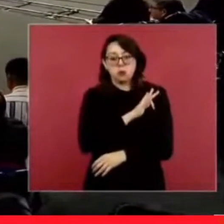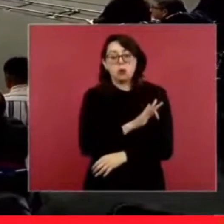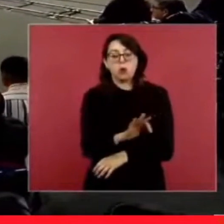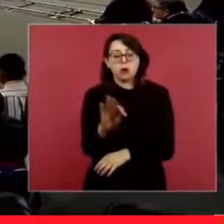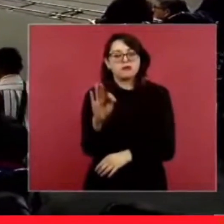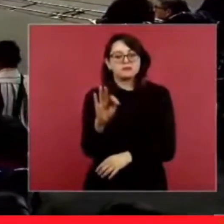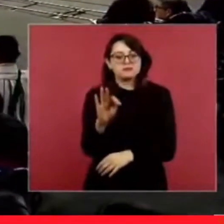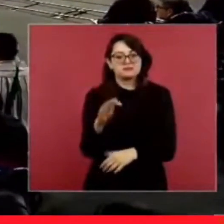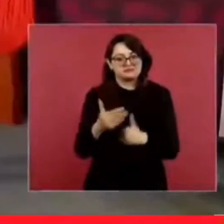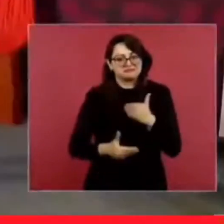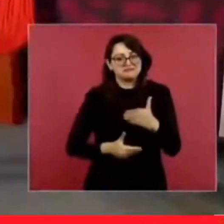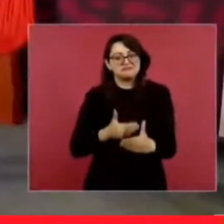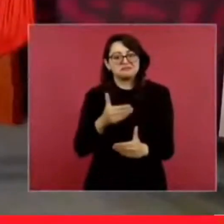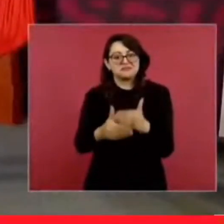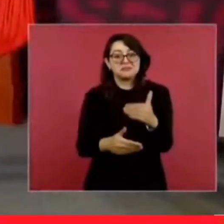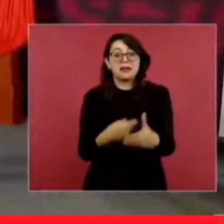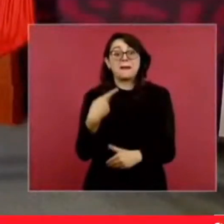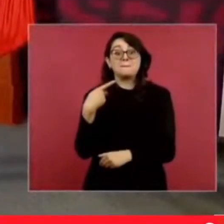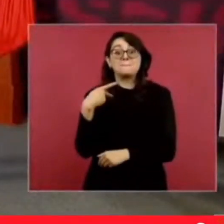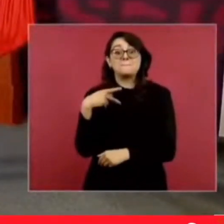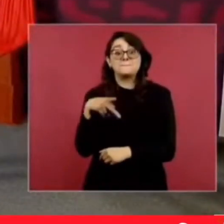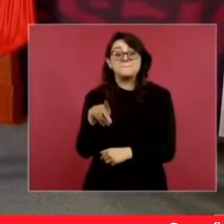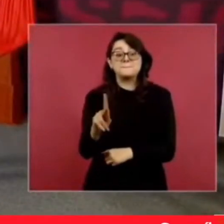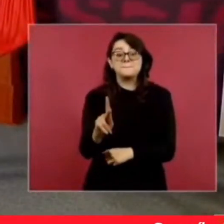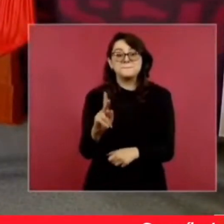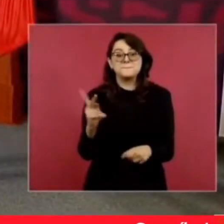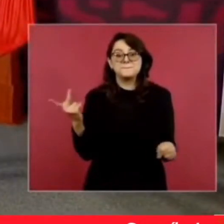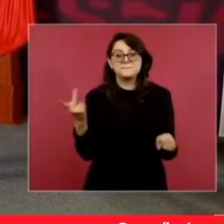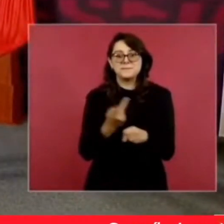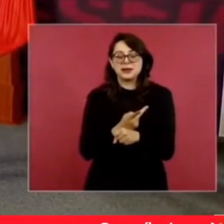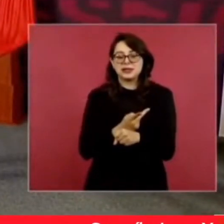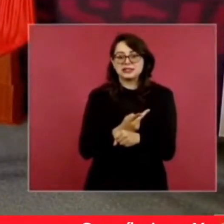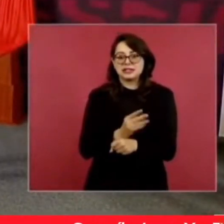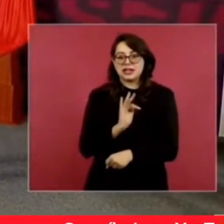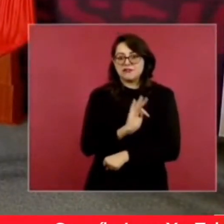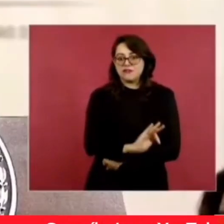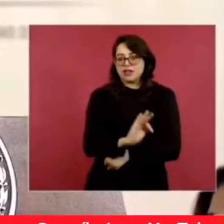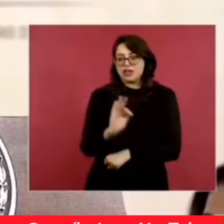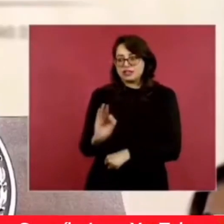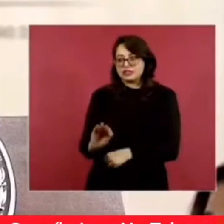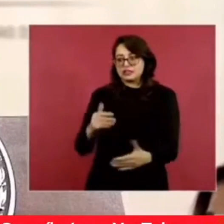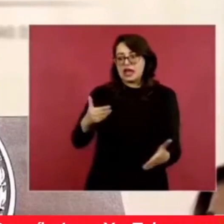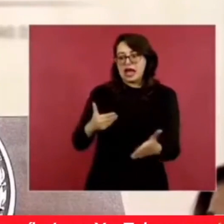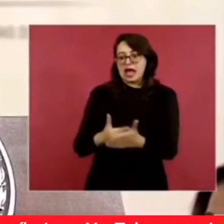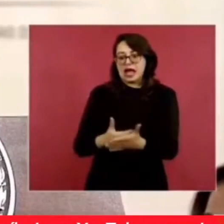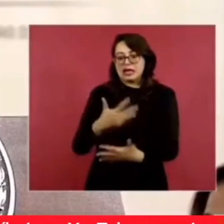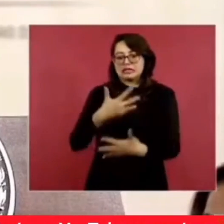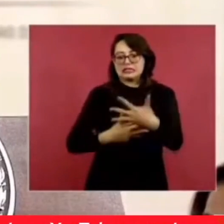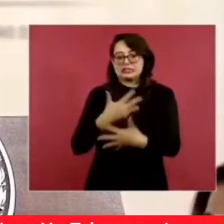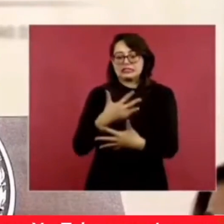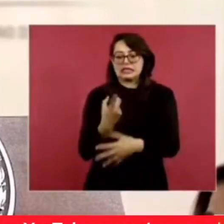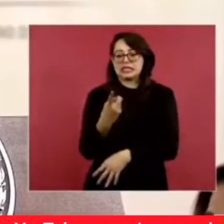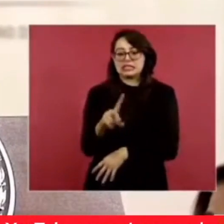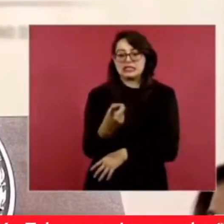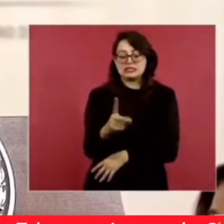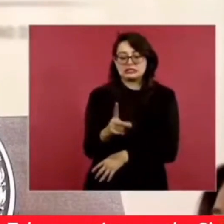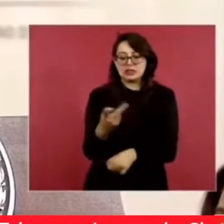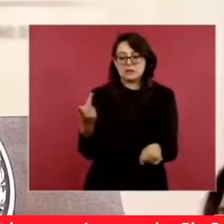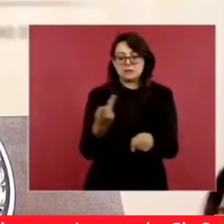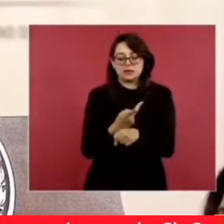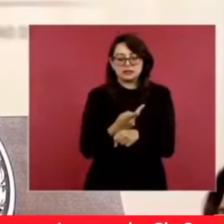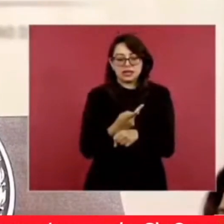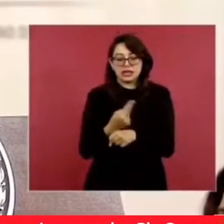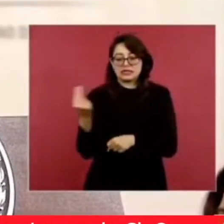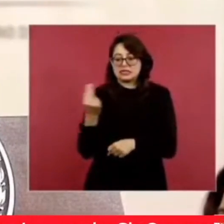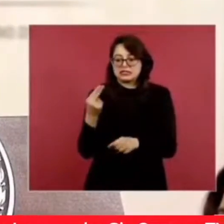de repente con la necesidad de cumplir con la fecha del 15 de diciembre, la cantidad de soldadores certificados